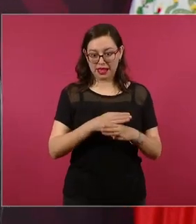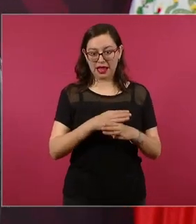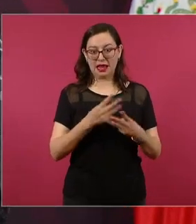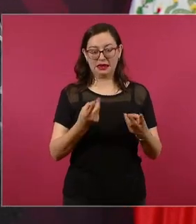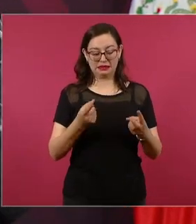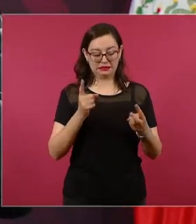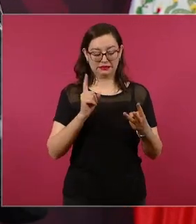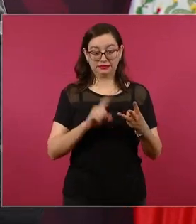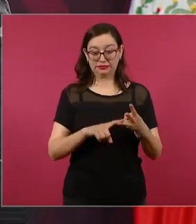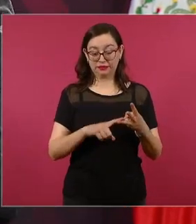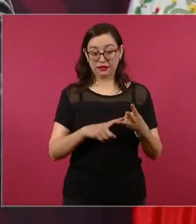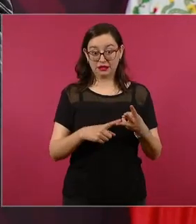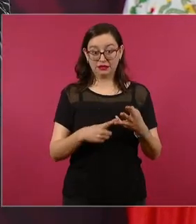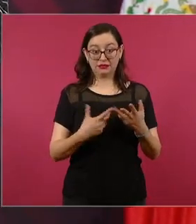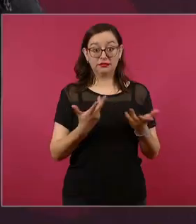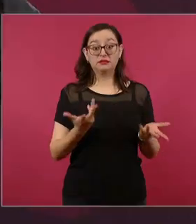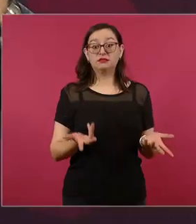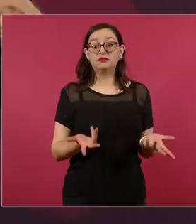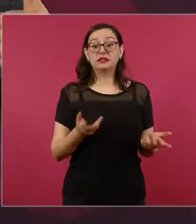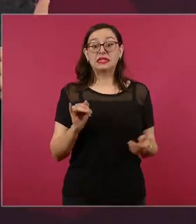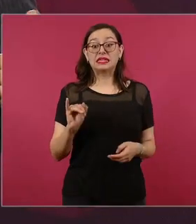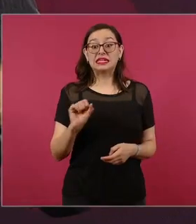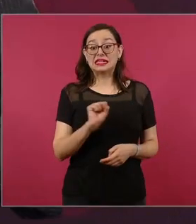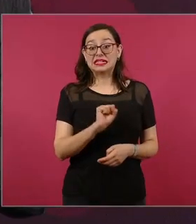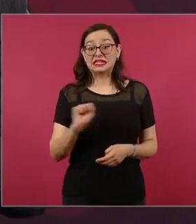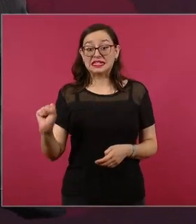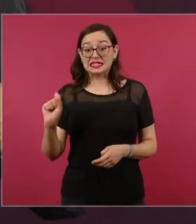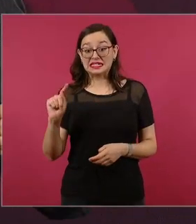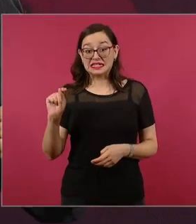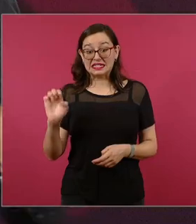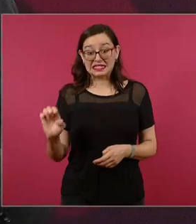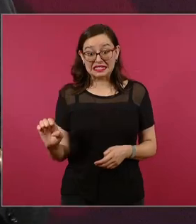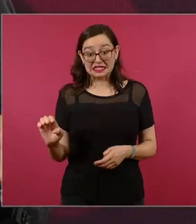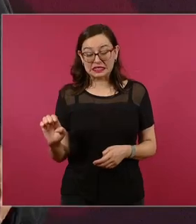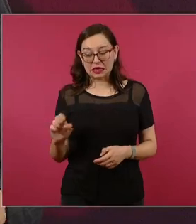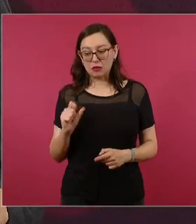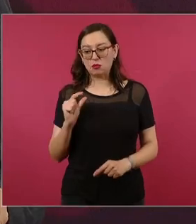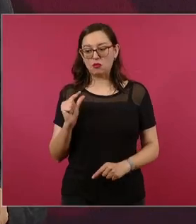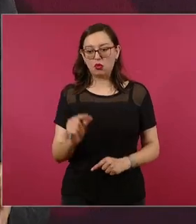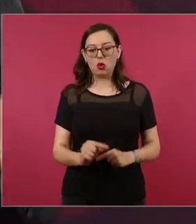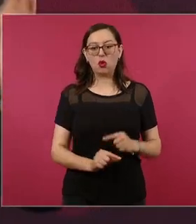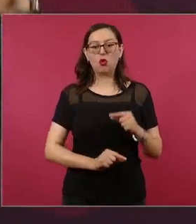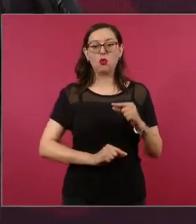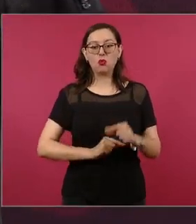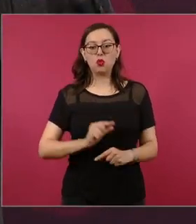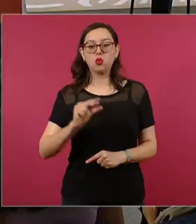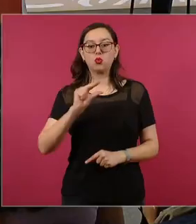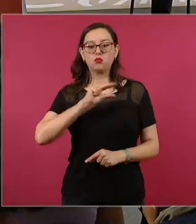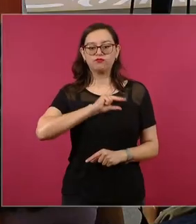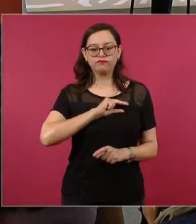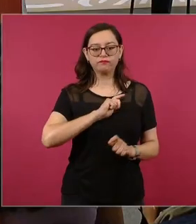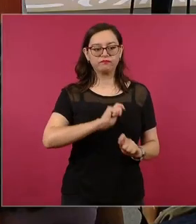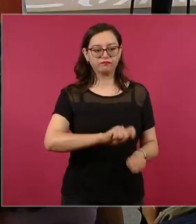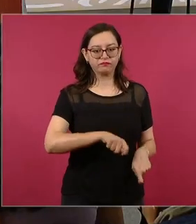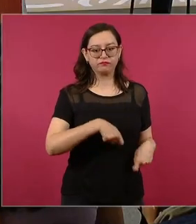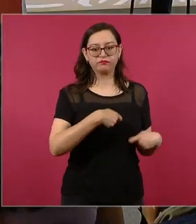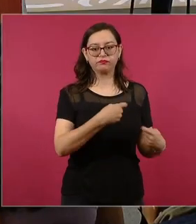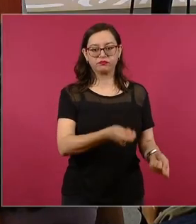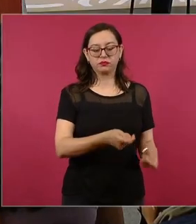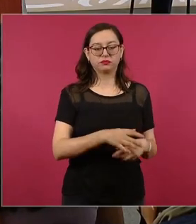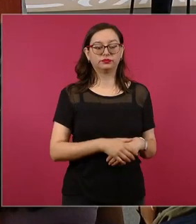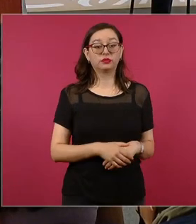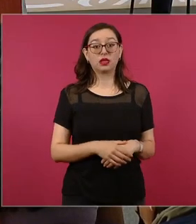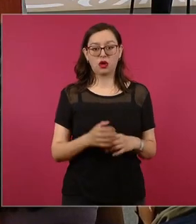El ISSSTE lo hicieron pedacitos, lo privatizaron, quirófanos privatizados